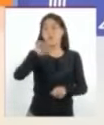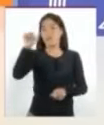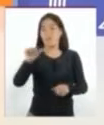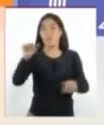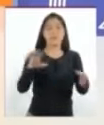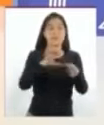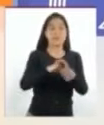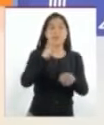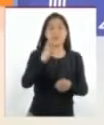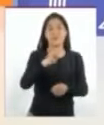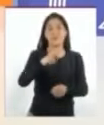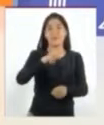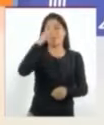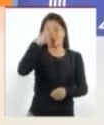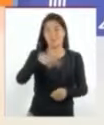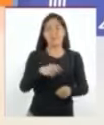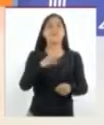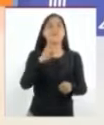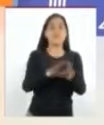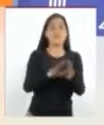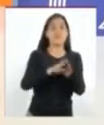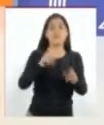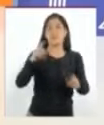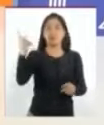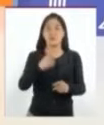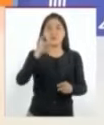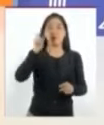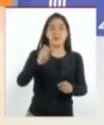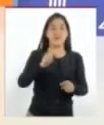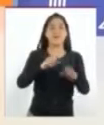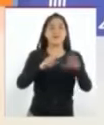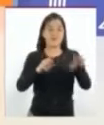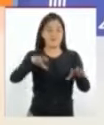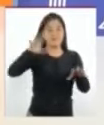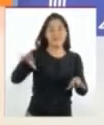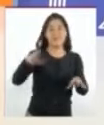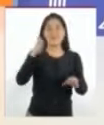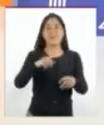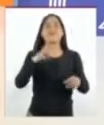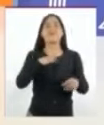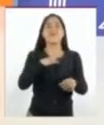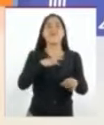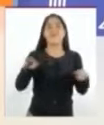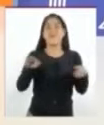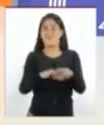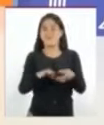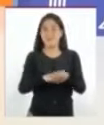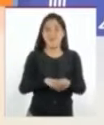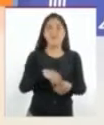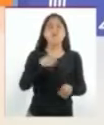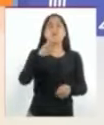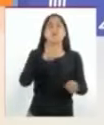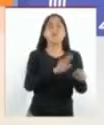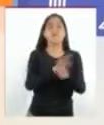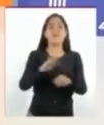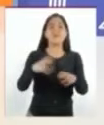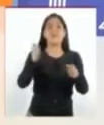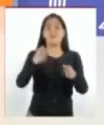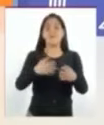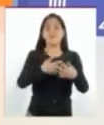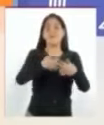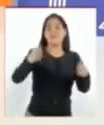muy al norte de la Tierra, donde los dos continentes están muy cerca el uno del otro. Solo los separa de allí un